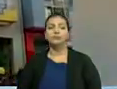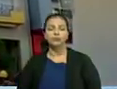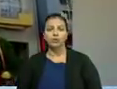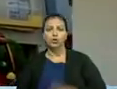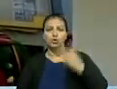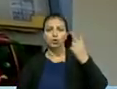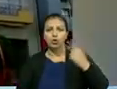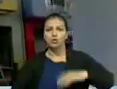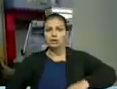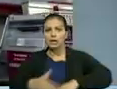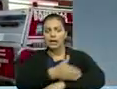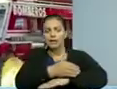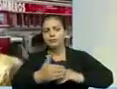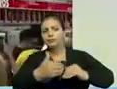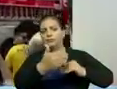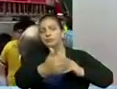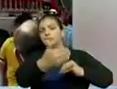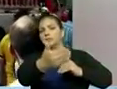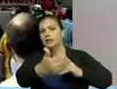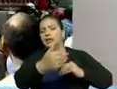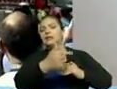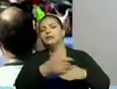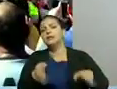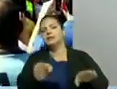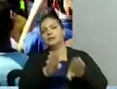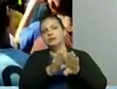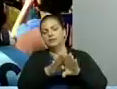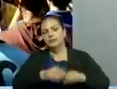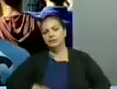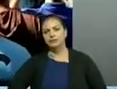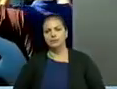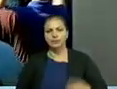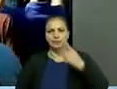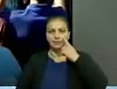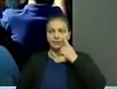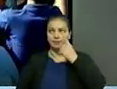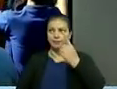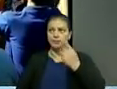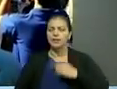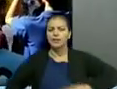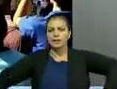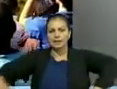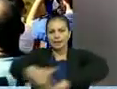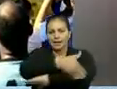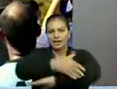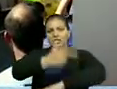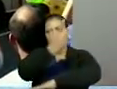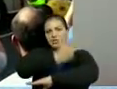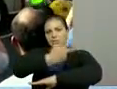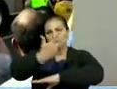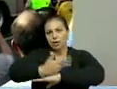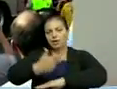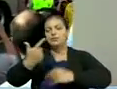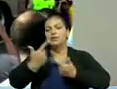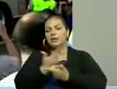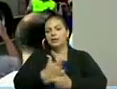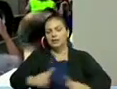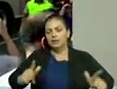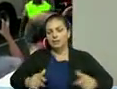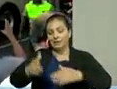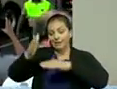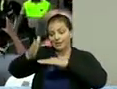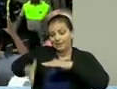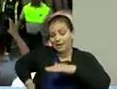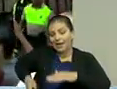cerradas al paso, zonas laterales. Por ejemplo, aquí en Capitán Nájera están tratando también de ver si habilitan el paso de